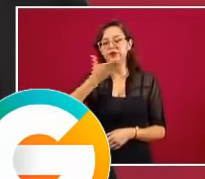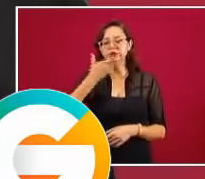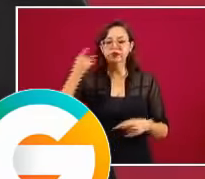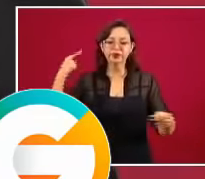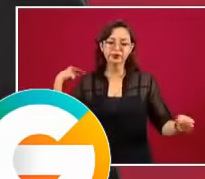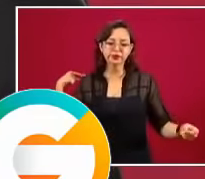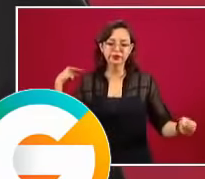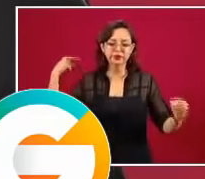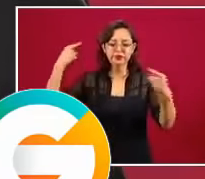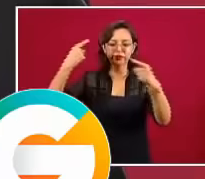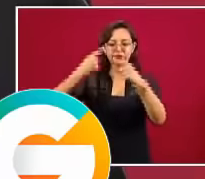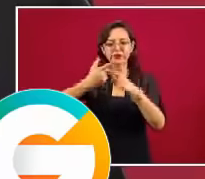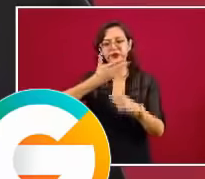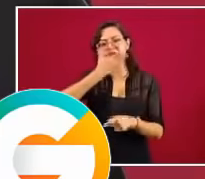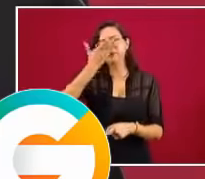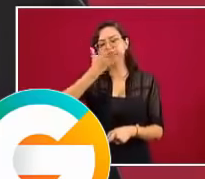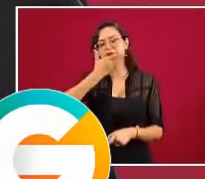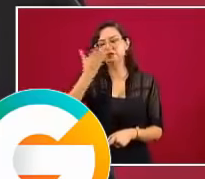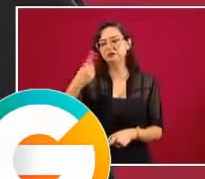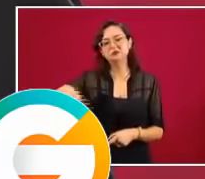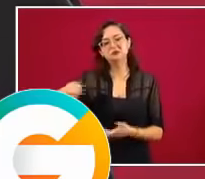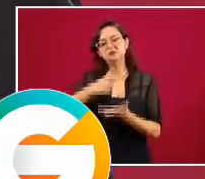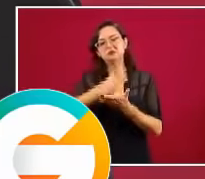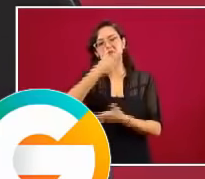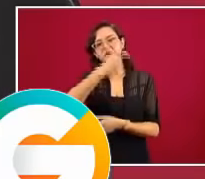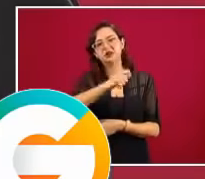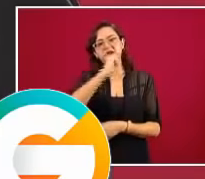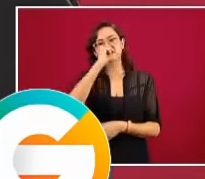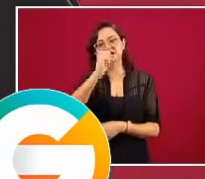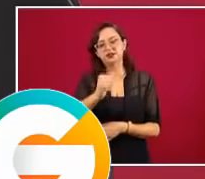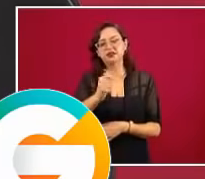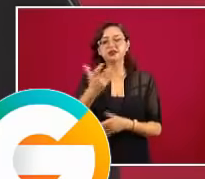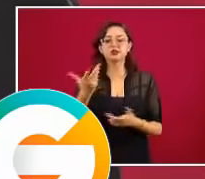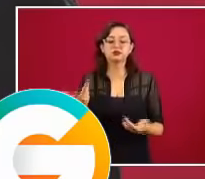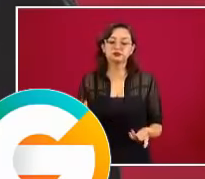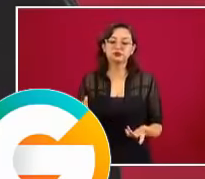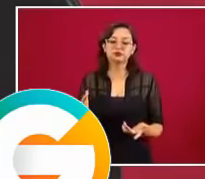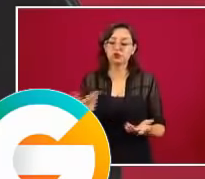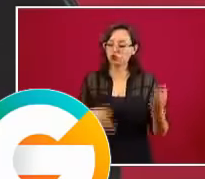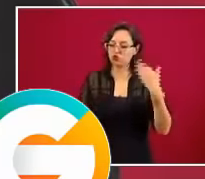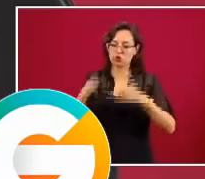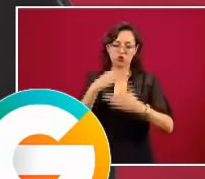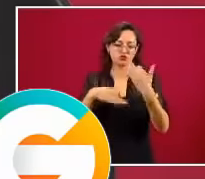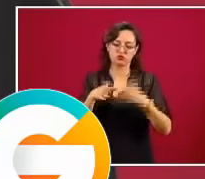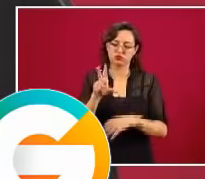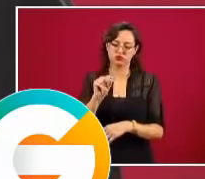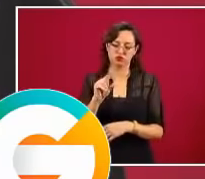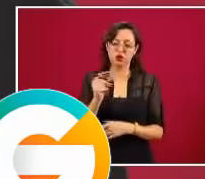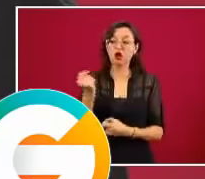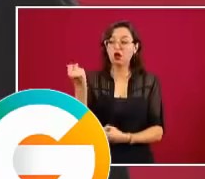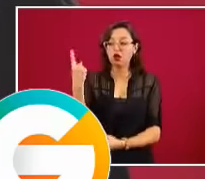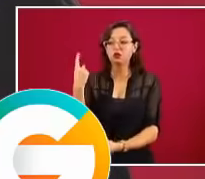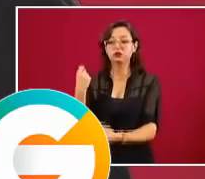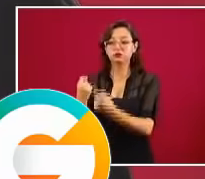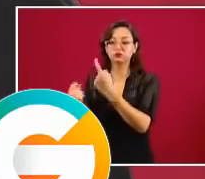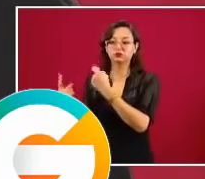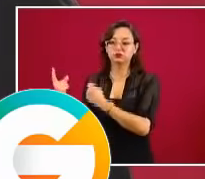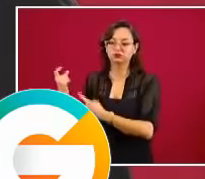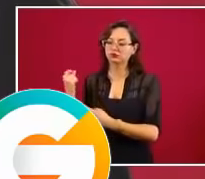No todos, desde luego, pero sí había y sigue habiendo algunos